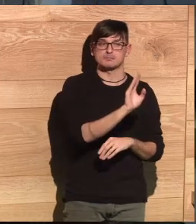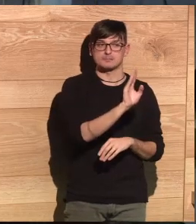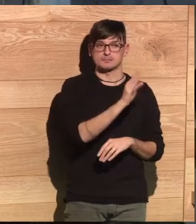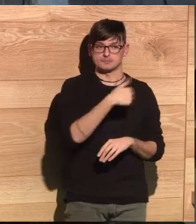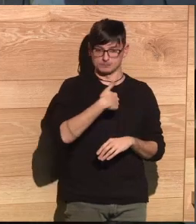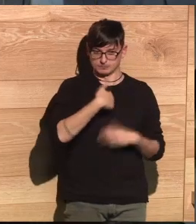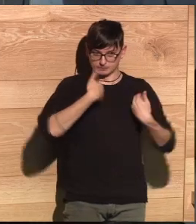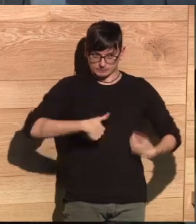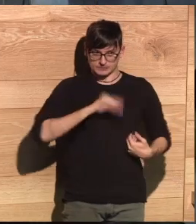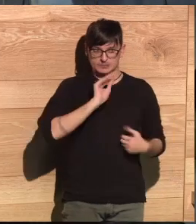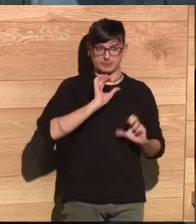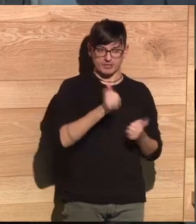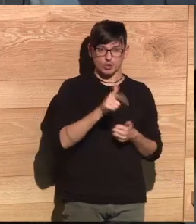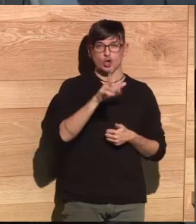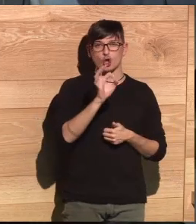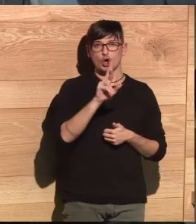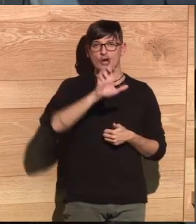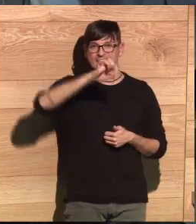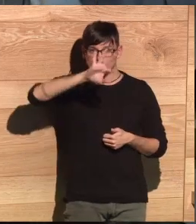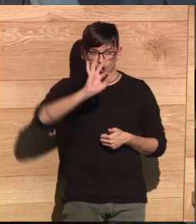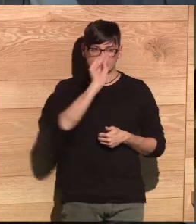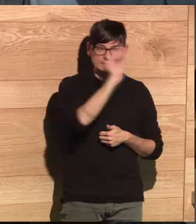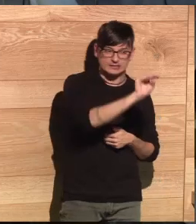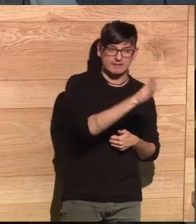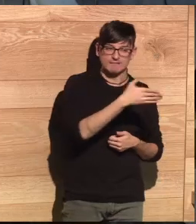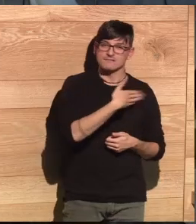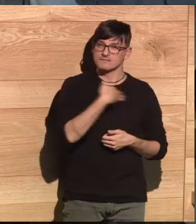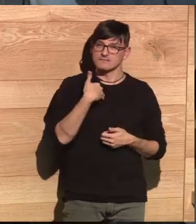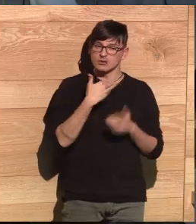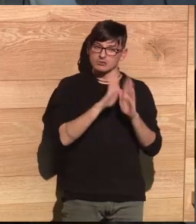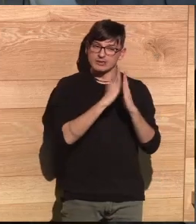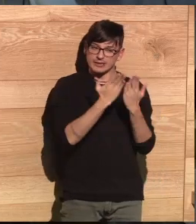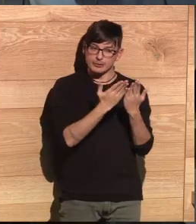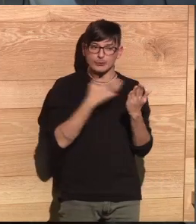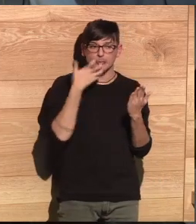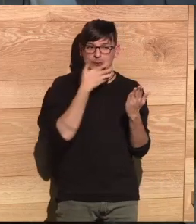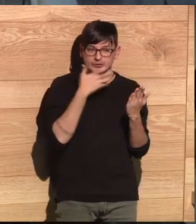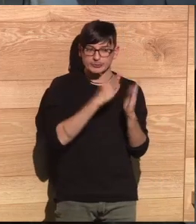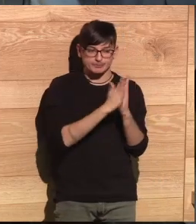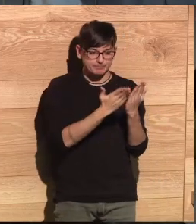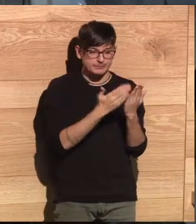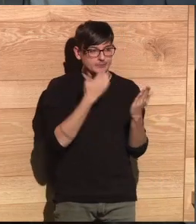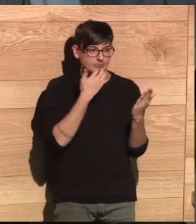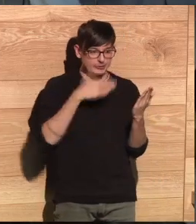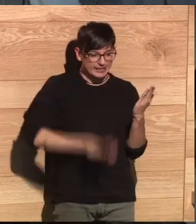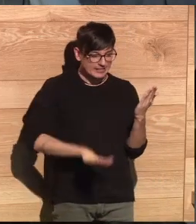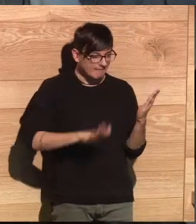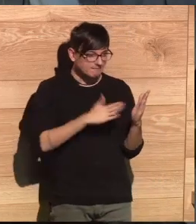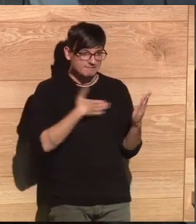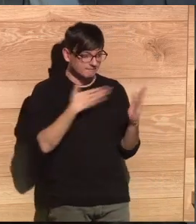tener, se lo voy a empezar preguntando a Loreto, ¿te habría gustado tener un libro así, un cuento así cuando eras una